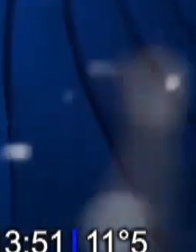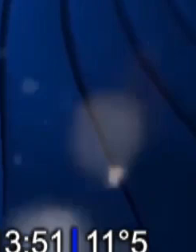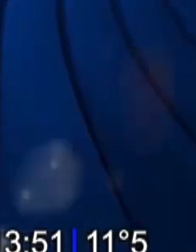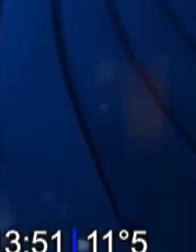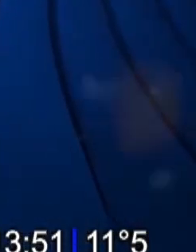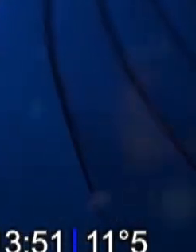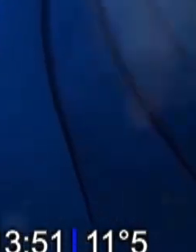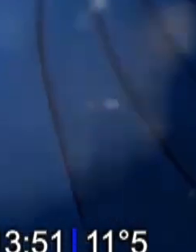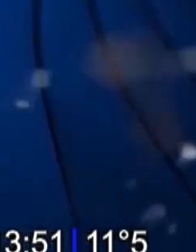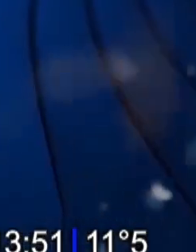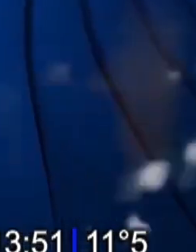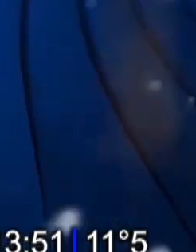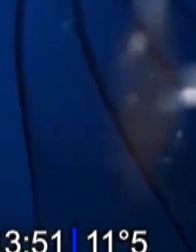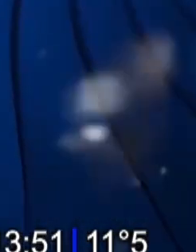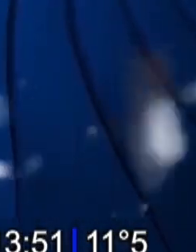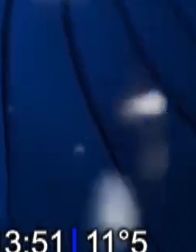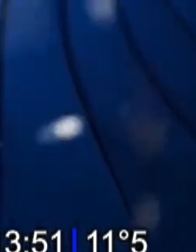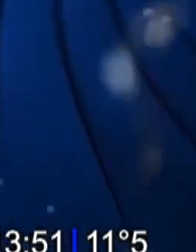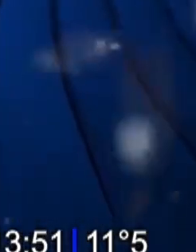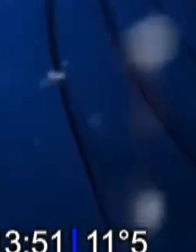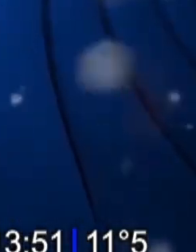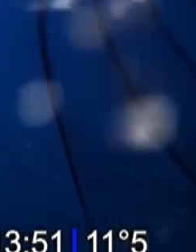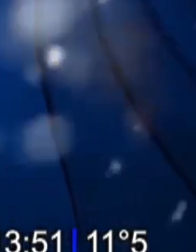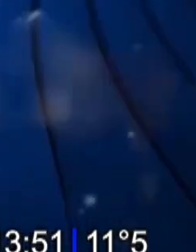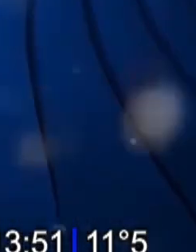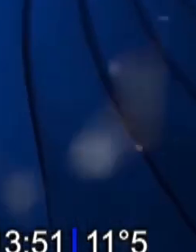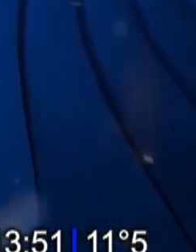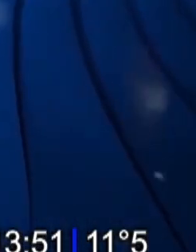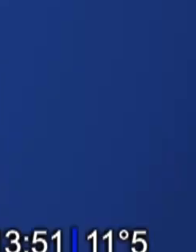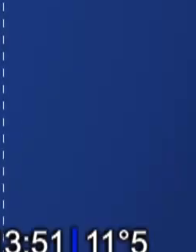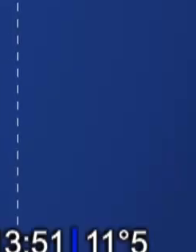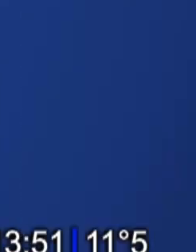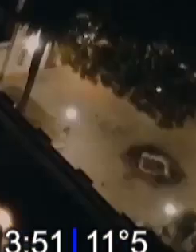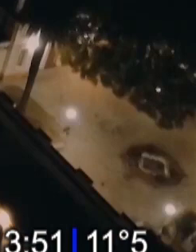Canal 13. Bien nuestro.